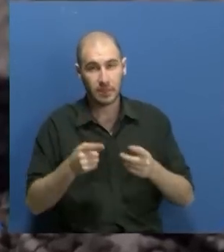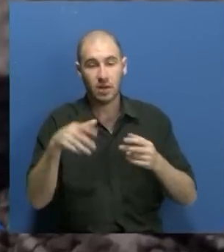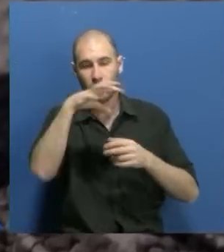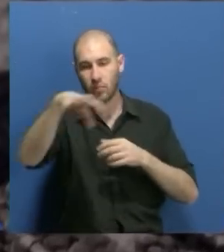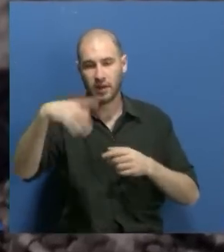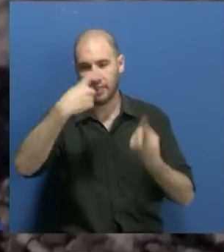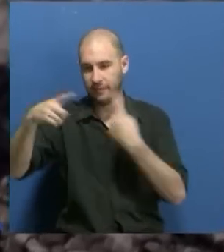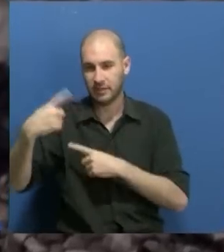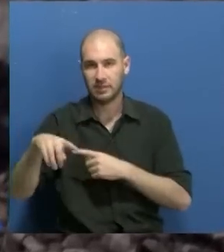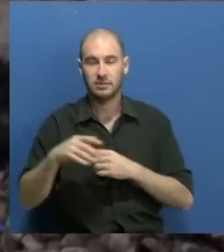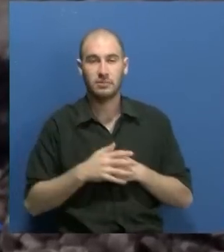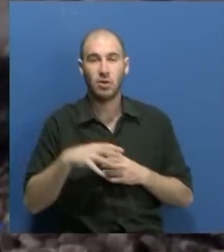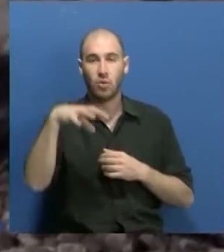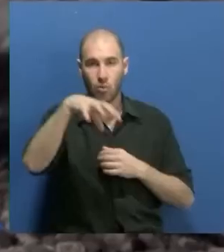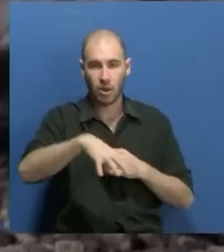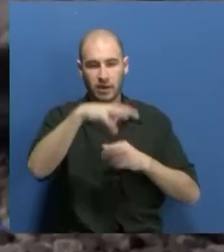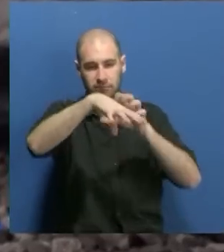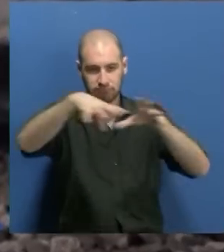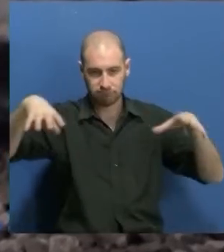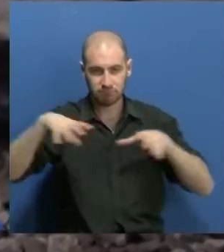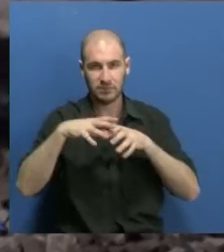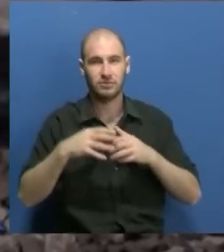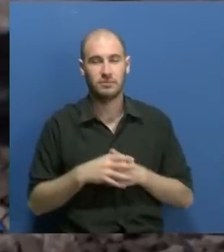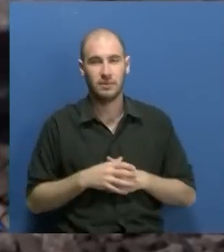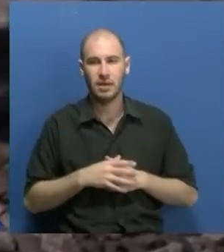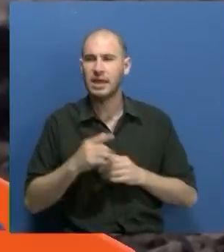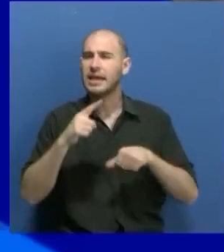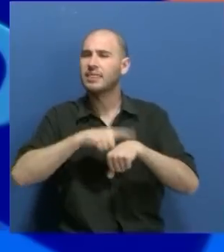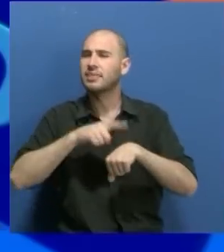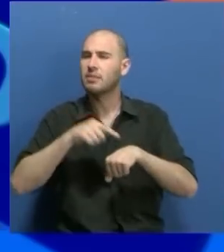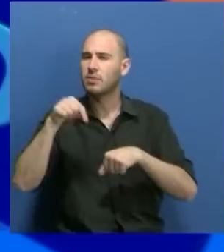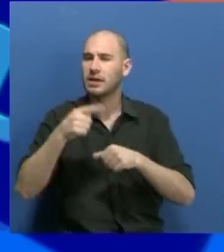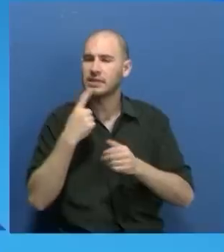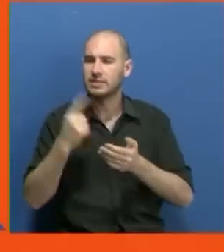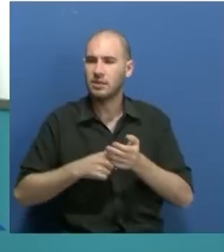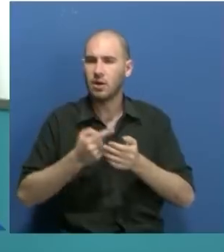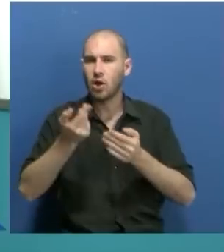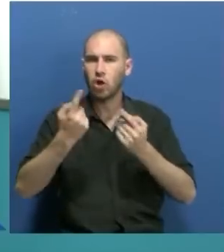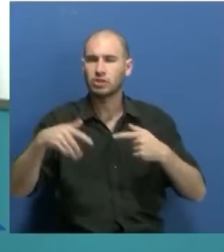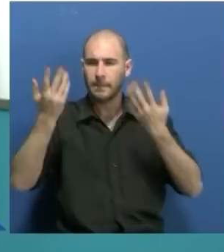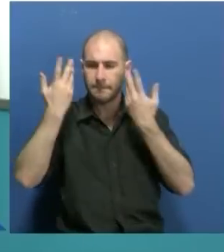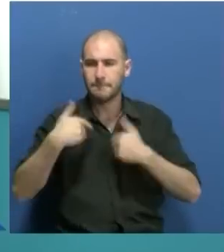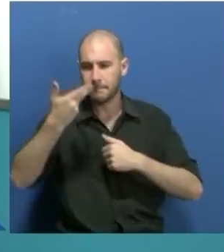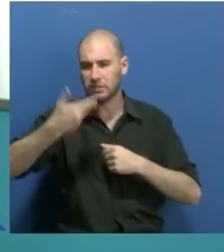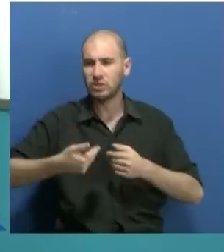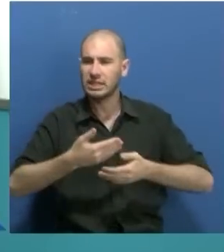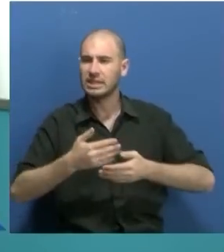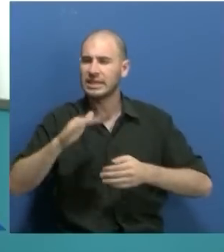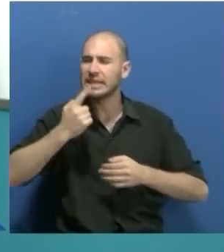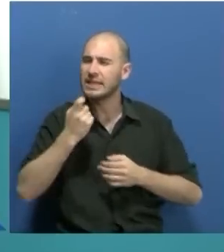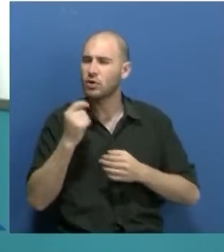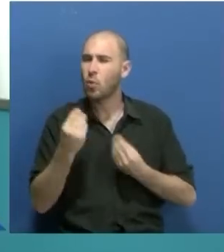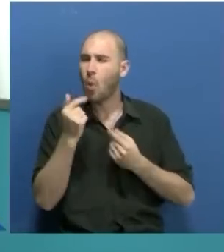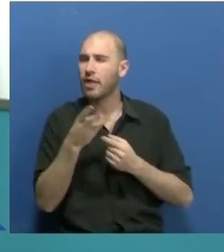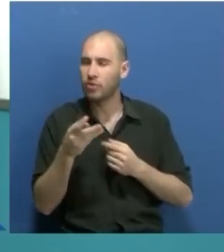distintas escalas, ¿no? La del sitio, región, macroregión. Tal cual. ¿Y qué tiempo les llevó a determinar que eran restos humanos y que eran restos de un niño? Digamos, sabemos que